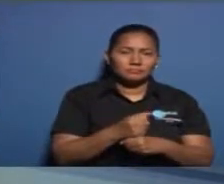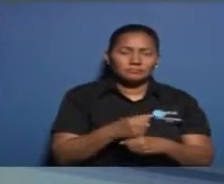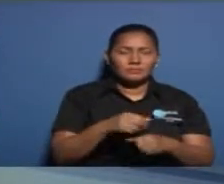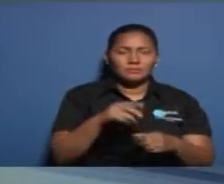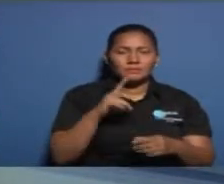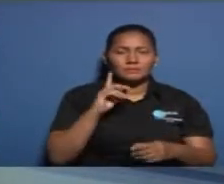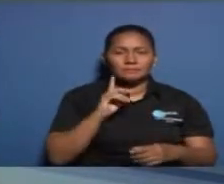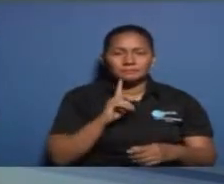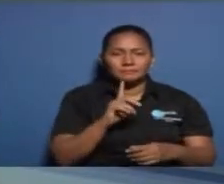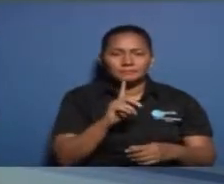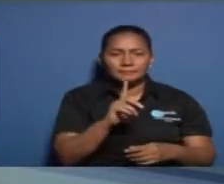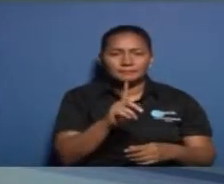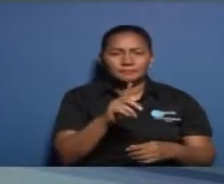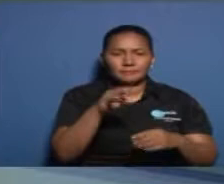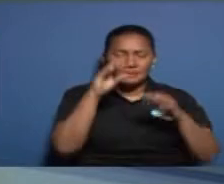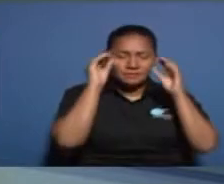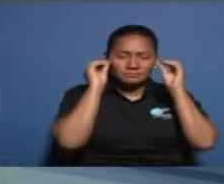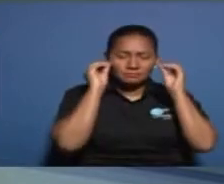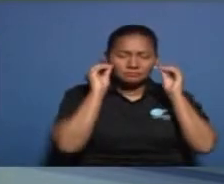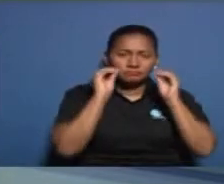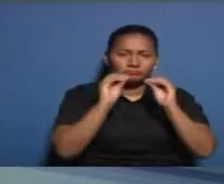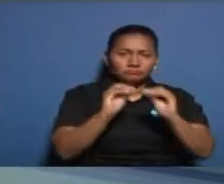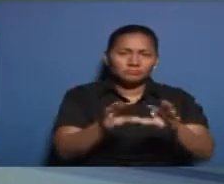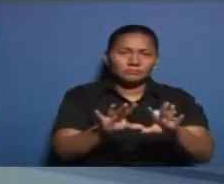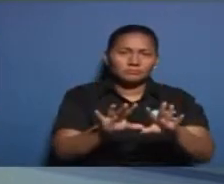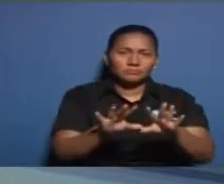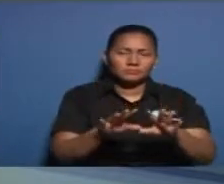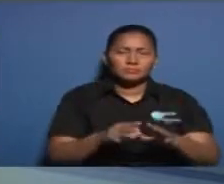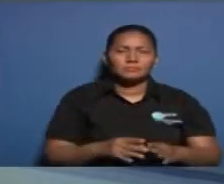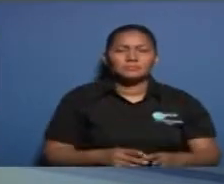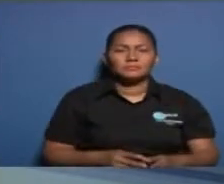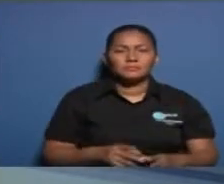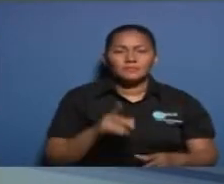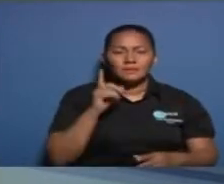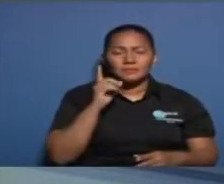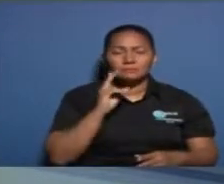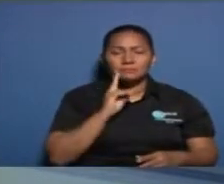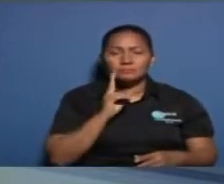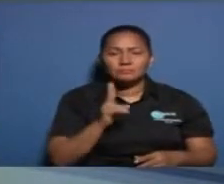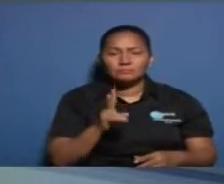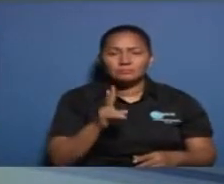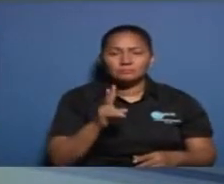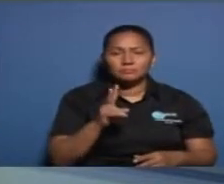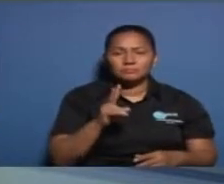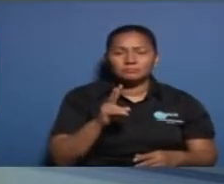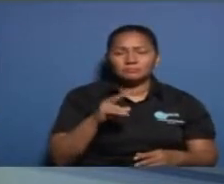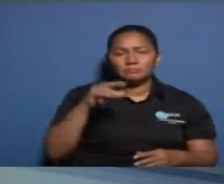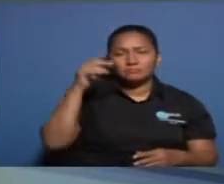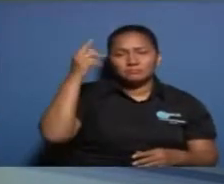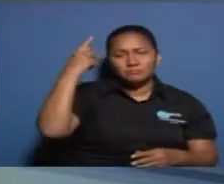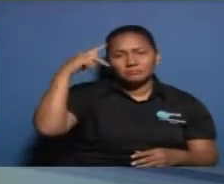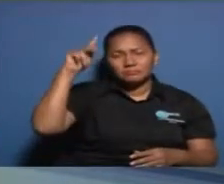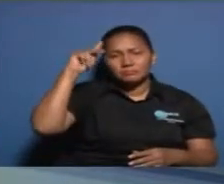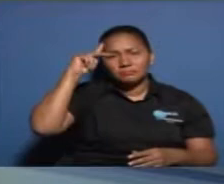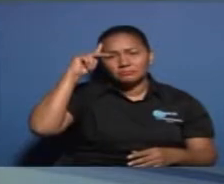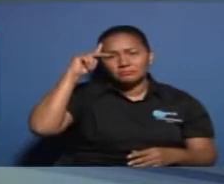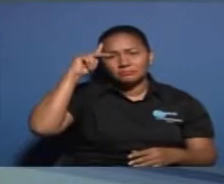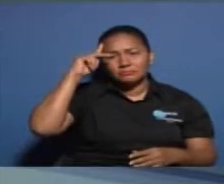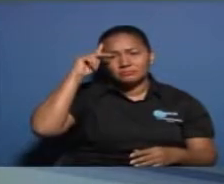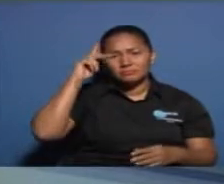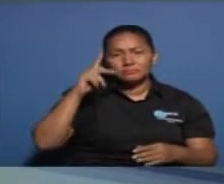momento un verdadero estadista un verdadero político se adelanta a los acontecimientos